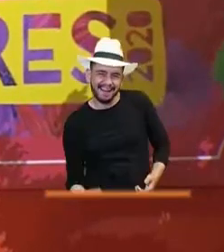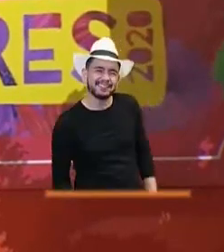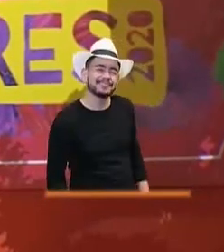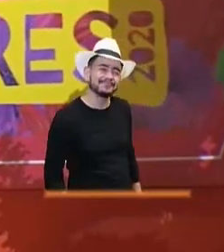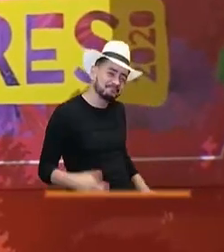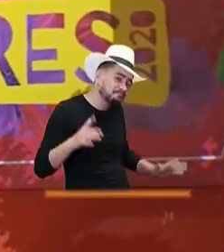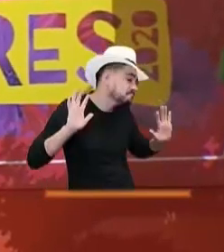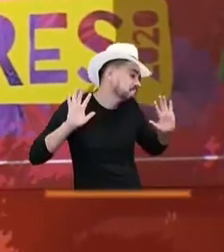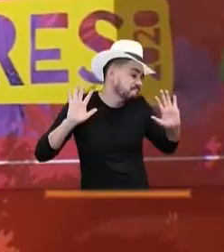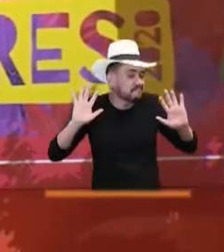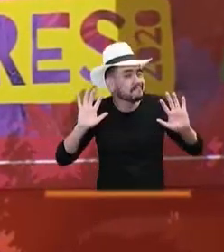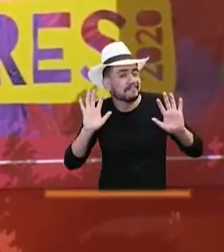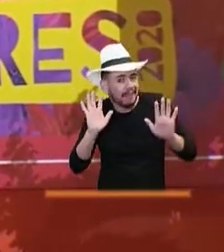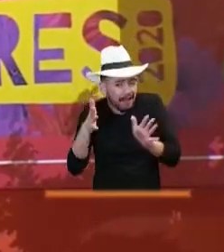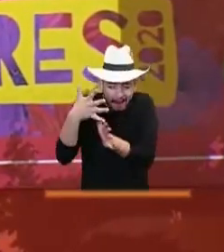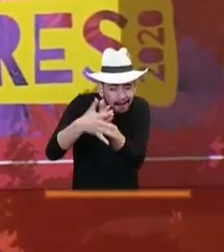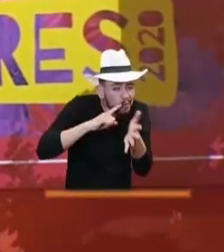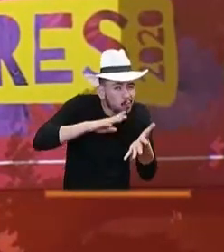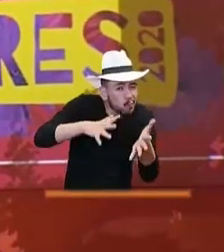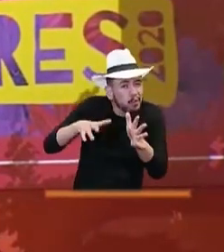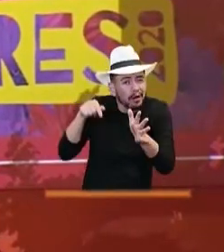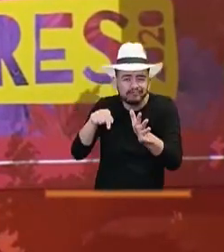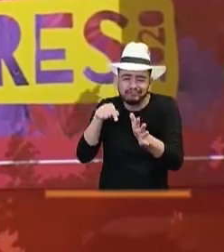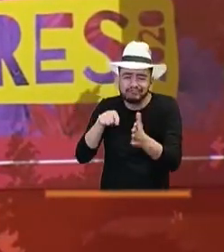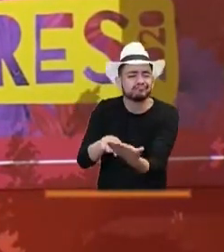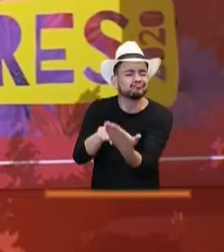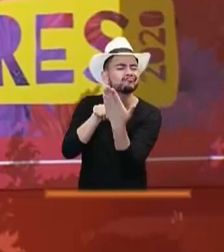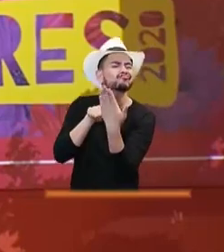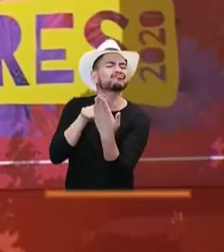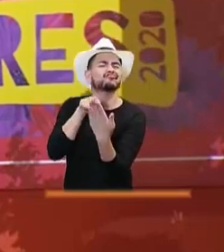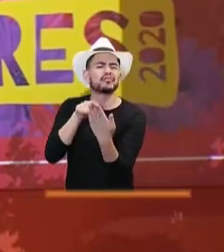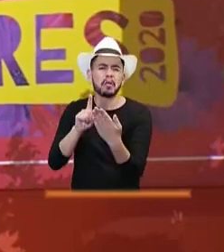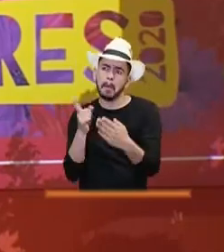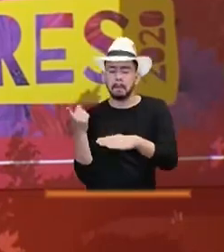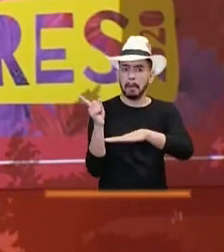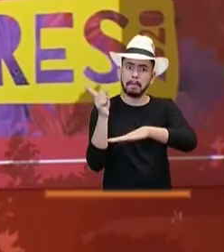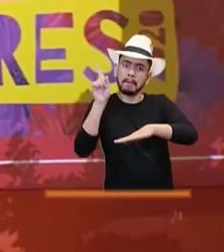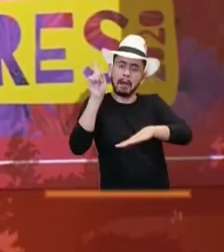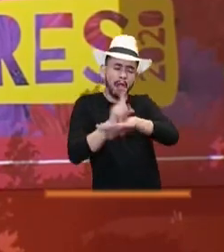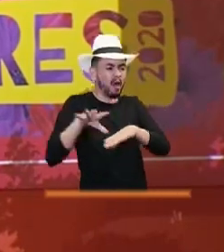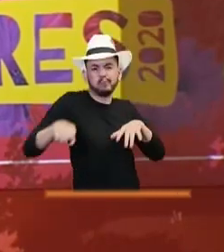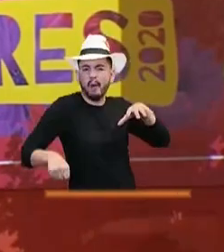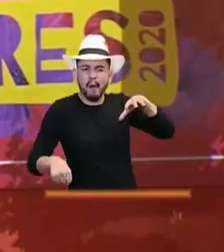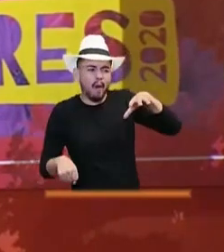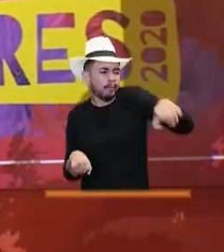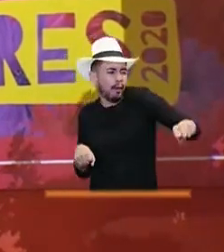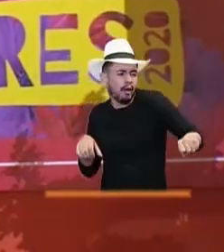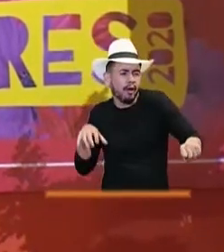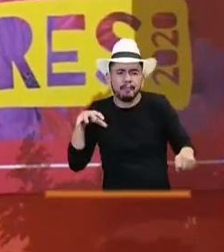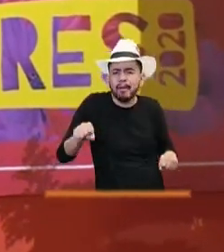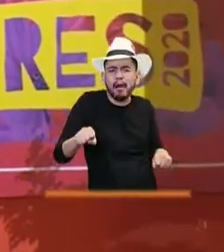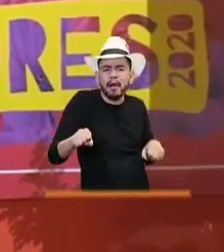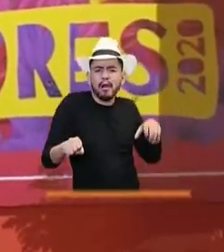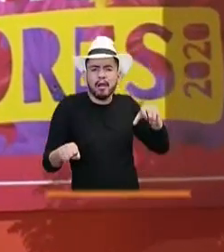el triunfo tiene plata, apartamentos, pero le falta humildad y